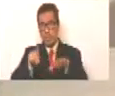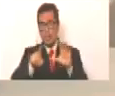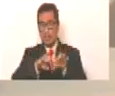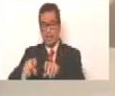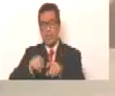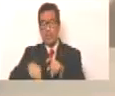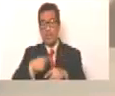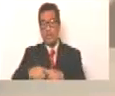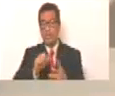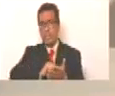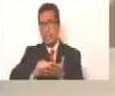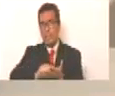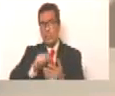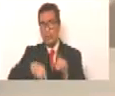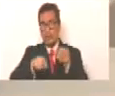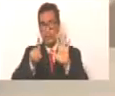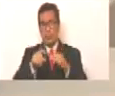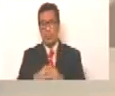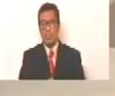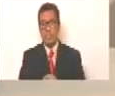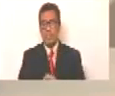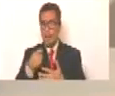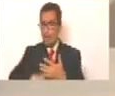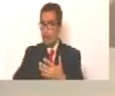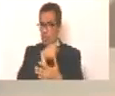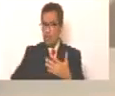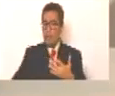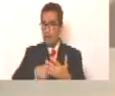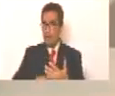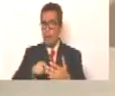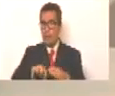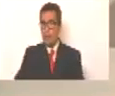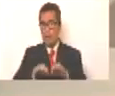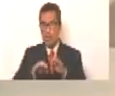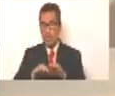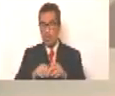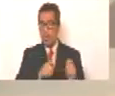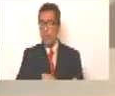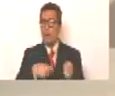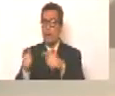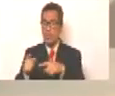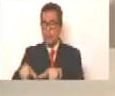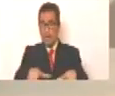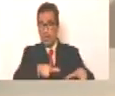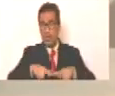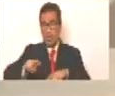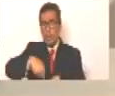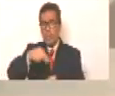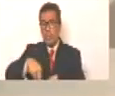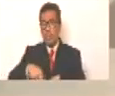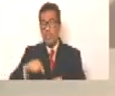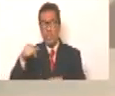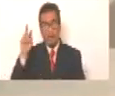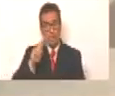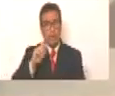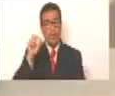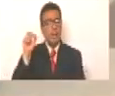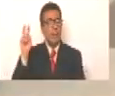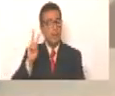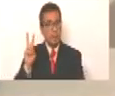Artículo 16. Queda prohibida la extracción o exportación del territorio nacional de la República Bolivariana de Venezuela